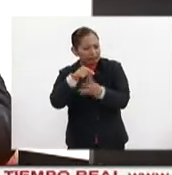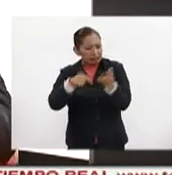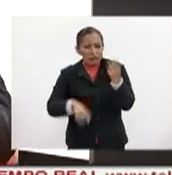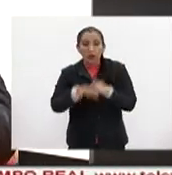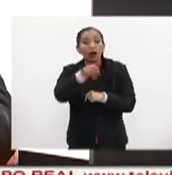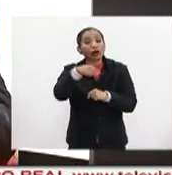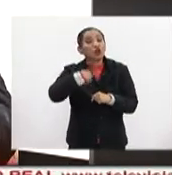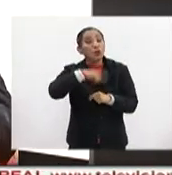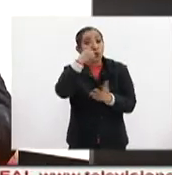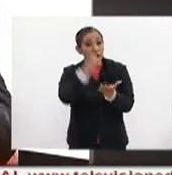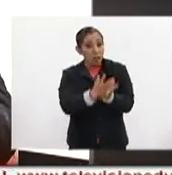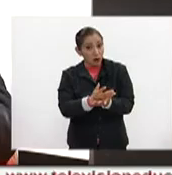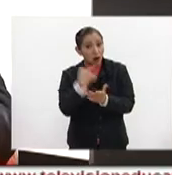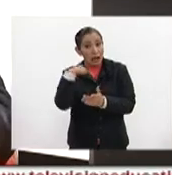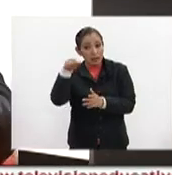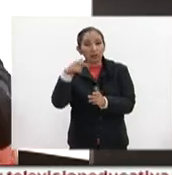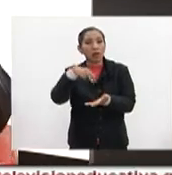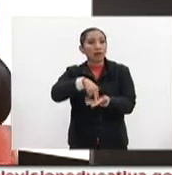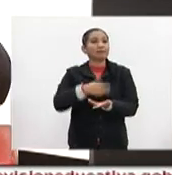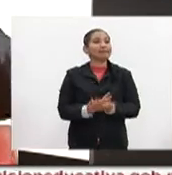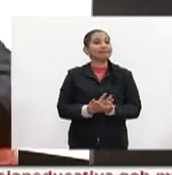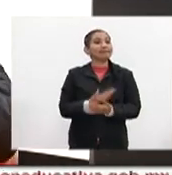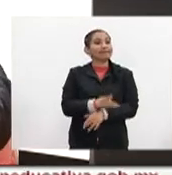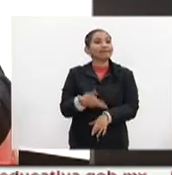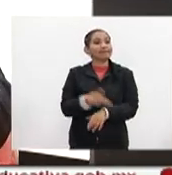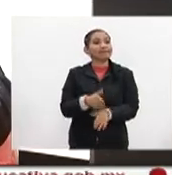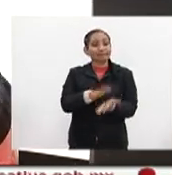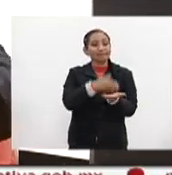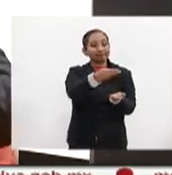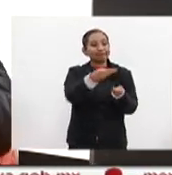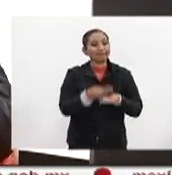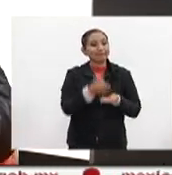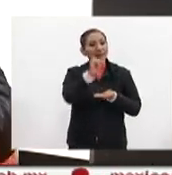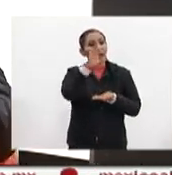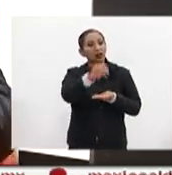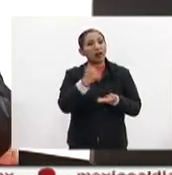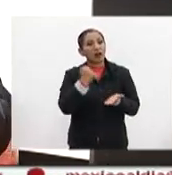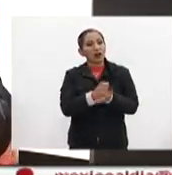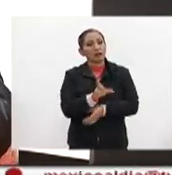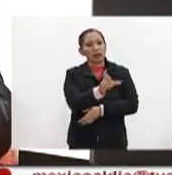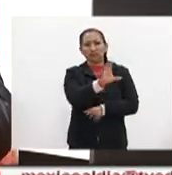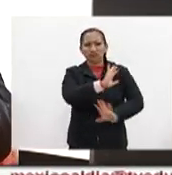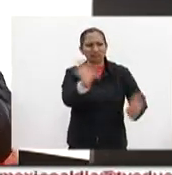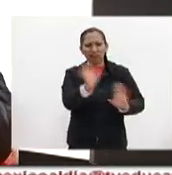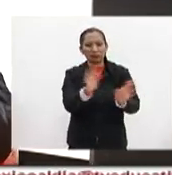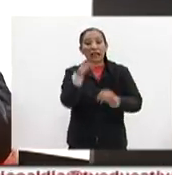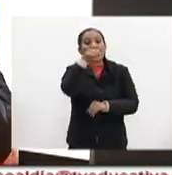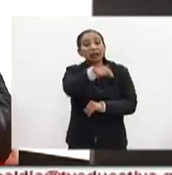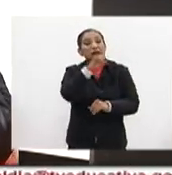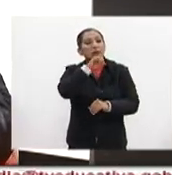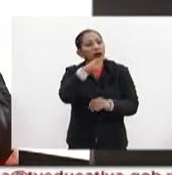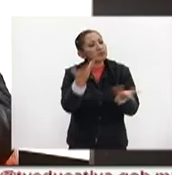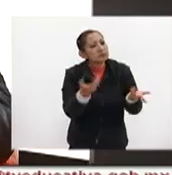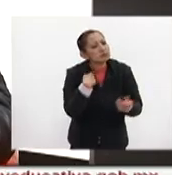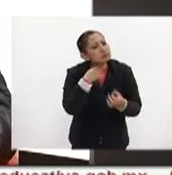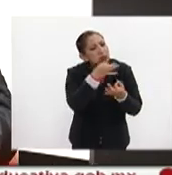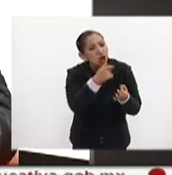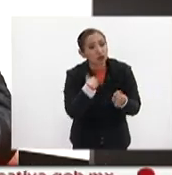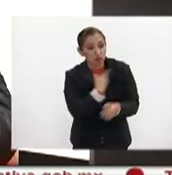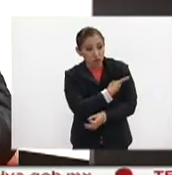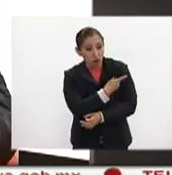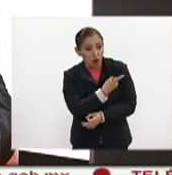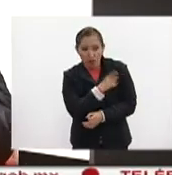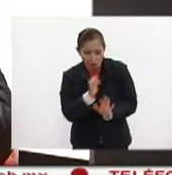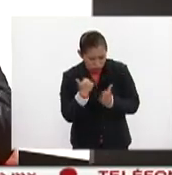de todo esto es que no solamente están ahí para hacer un trámite, recibir un papel, decir sí, no y dar una tarjeta. Están ahí para hacer saber a la gente que no están